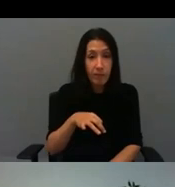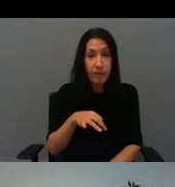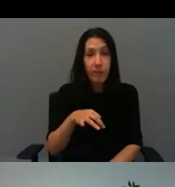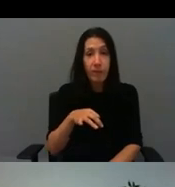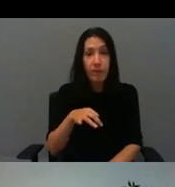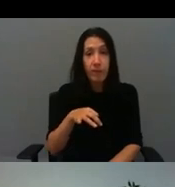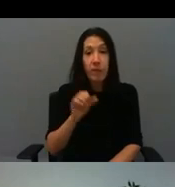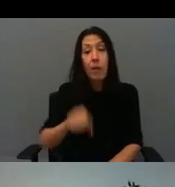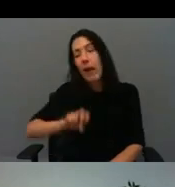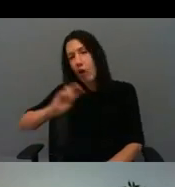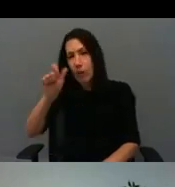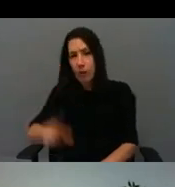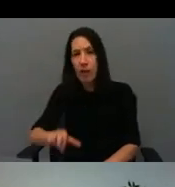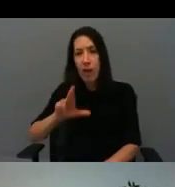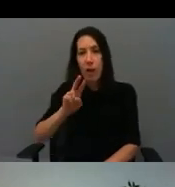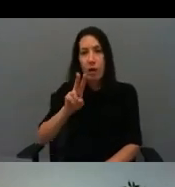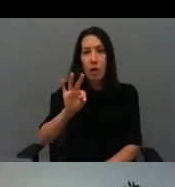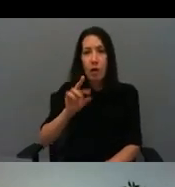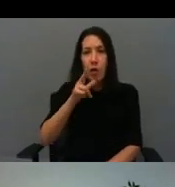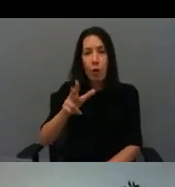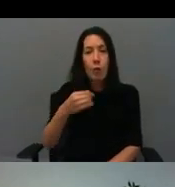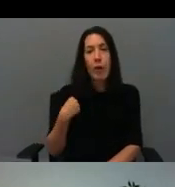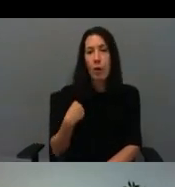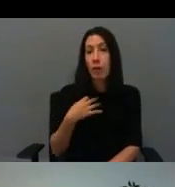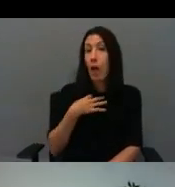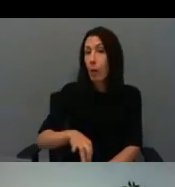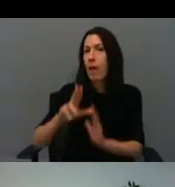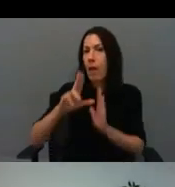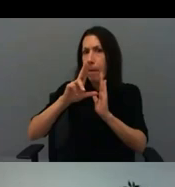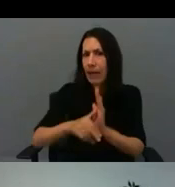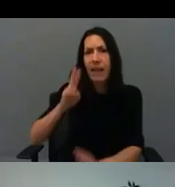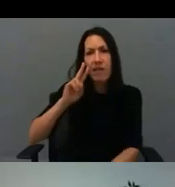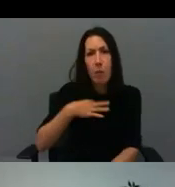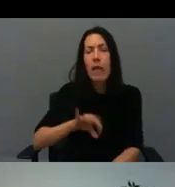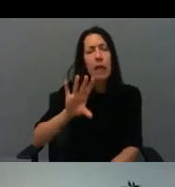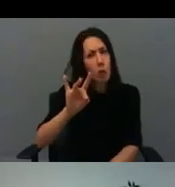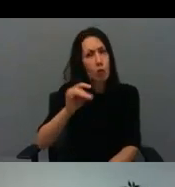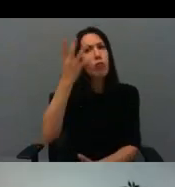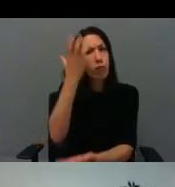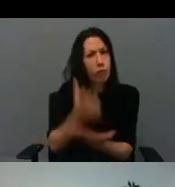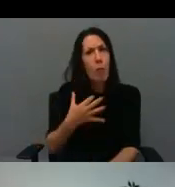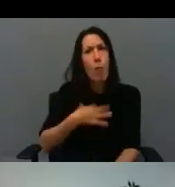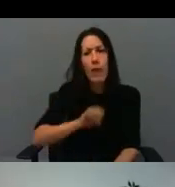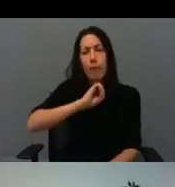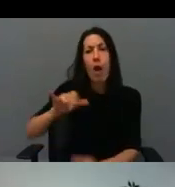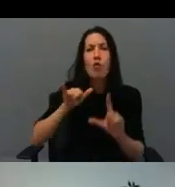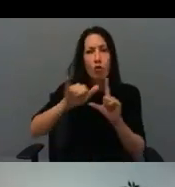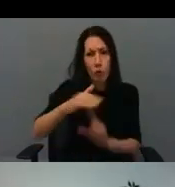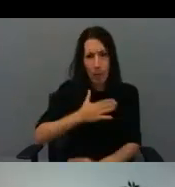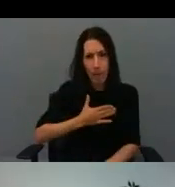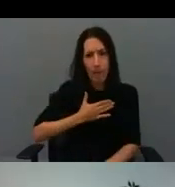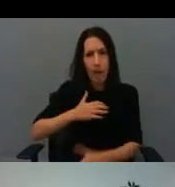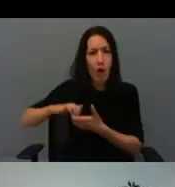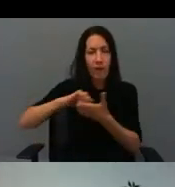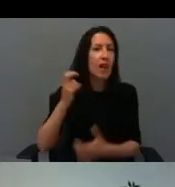Vale, Ruth nos pregunta si se va a poder ver en otro momento. Sí, porque quedará grabado y se colgará en el canal de YouTube, así como que